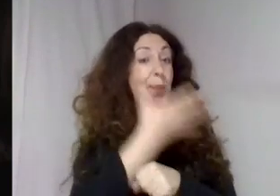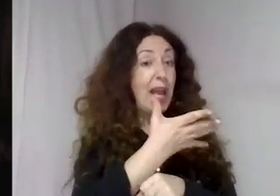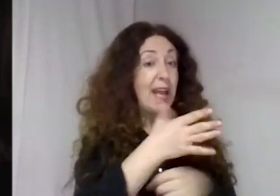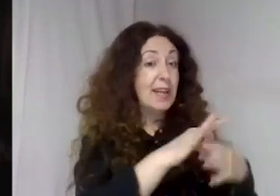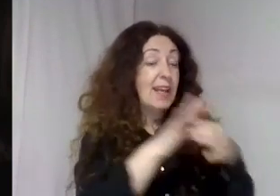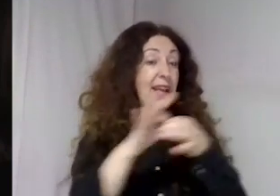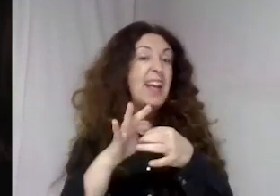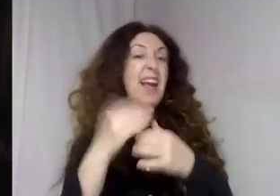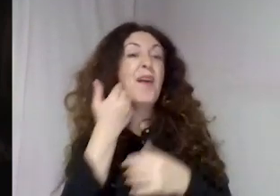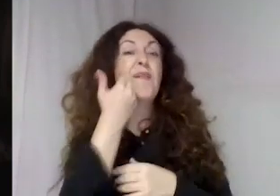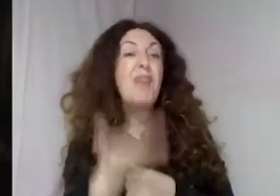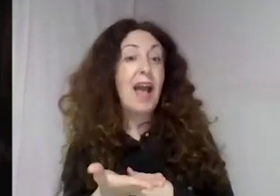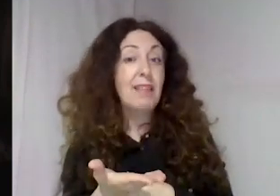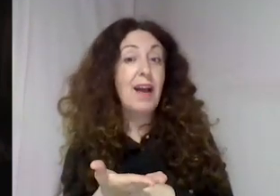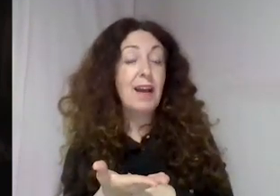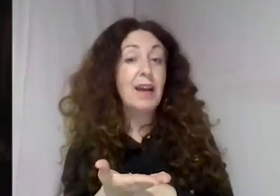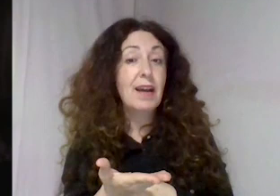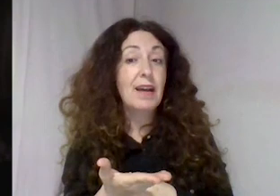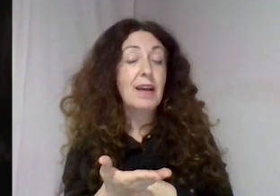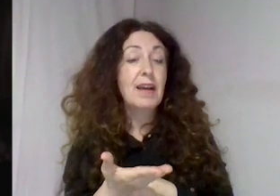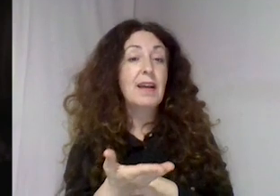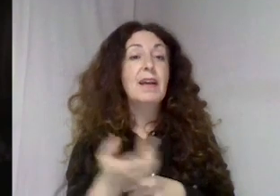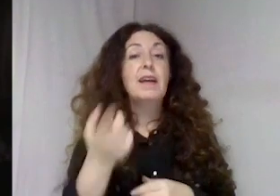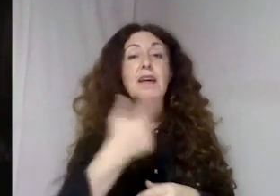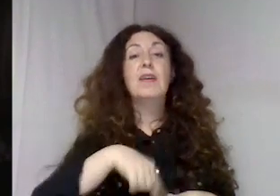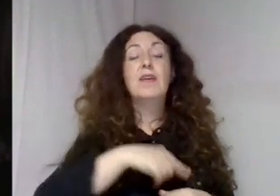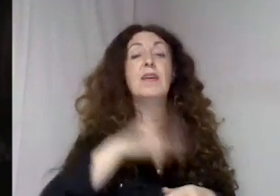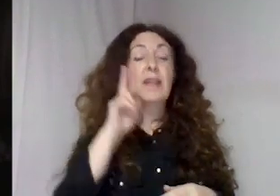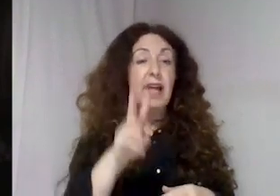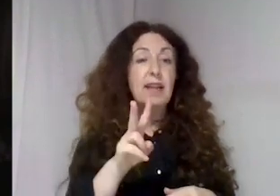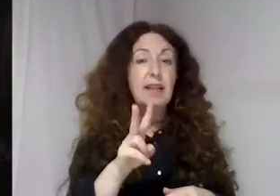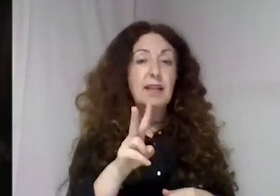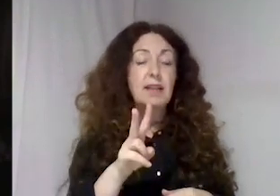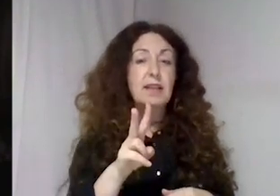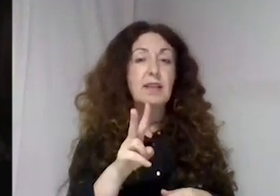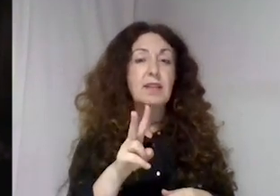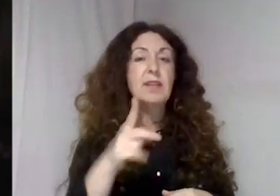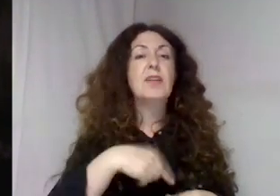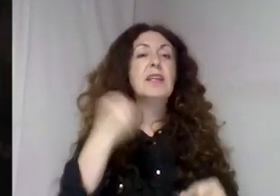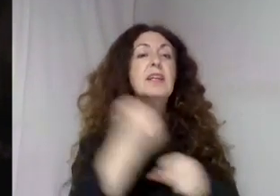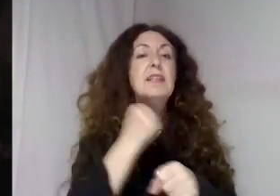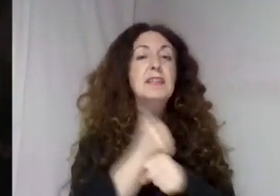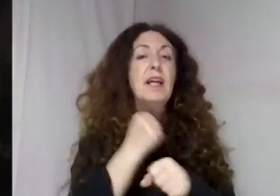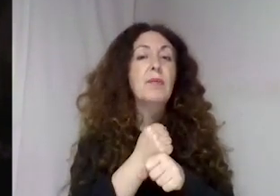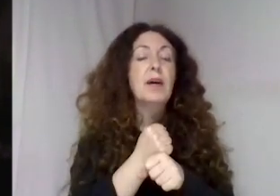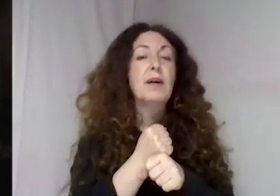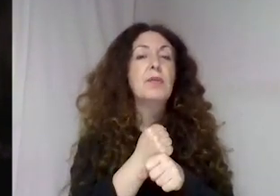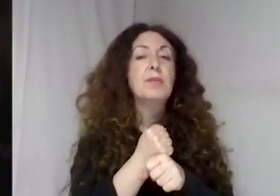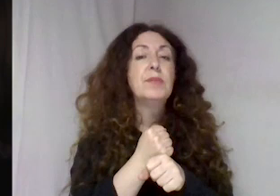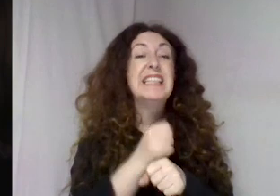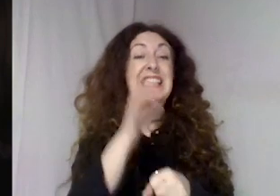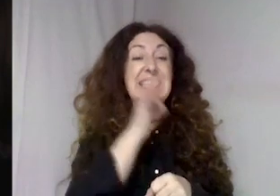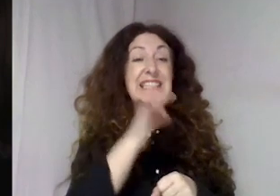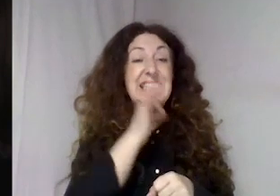bien? Que eso sería lo más políticamente incorrecto que hay. Porque cuando